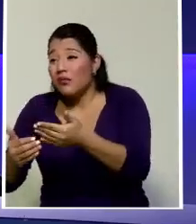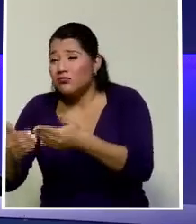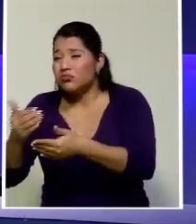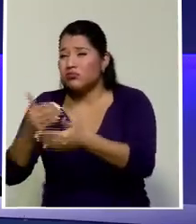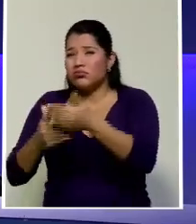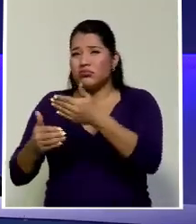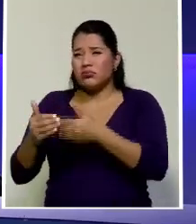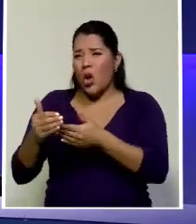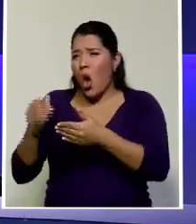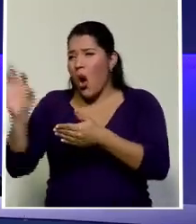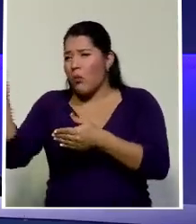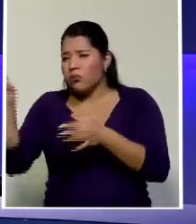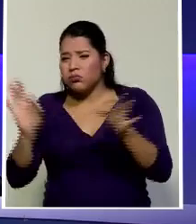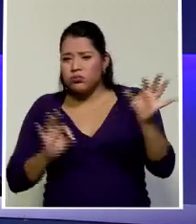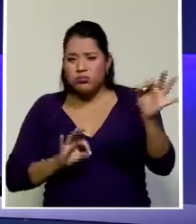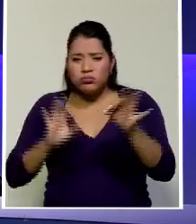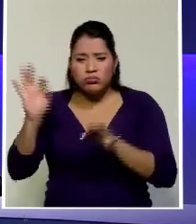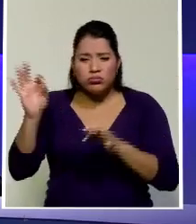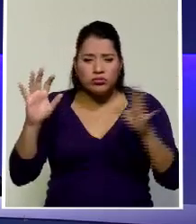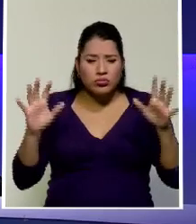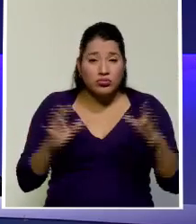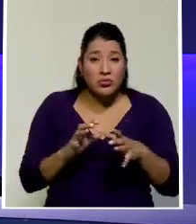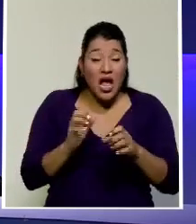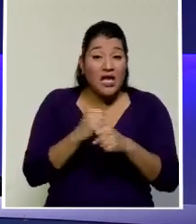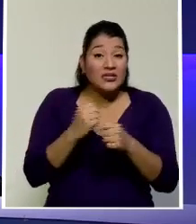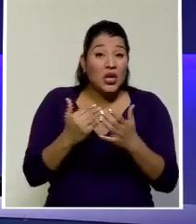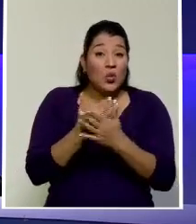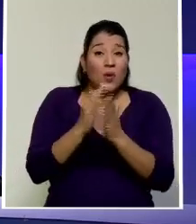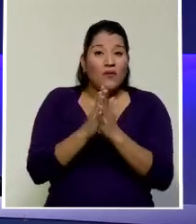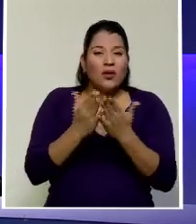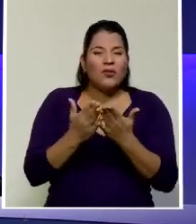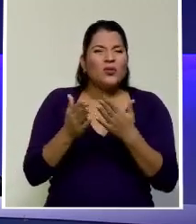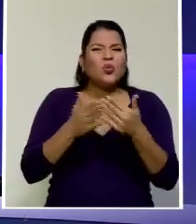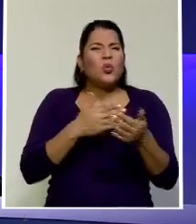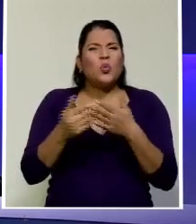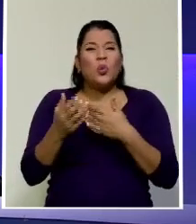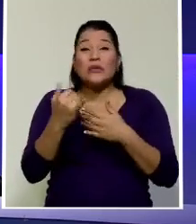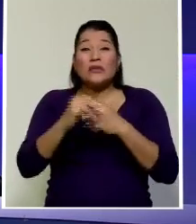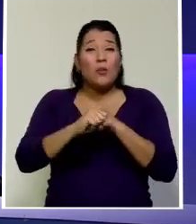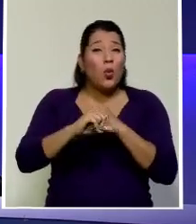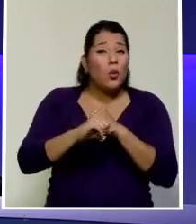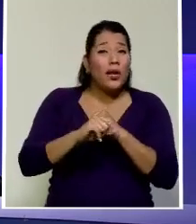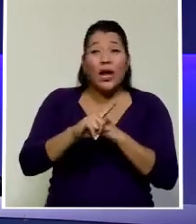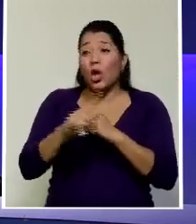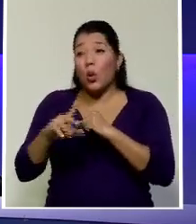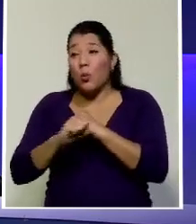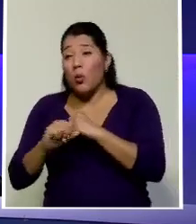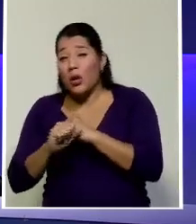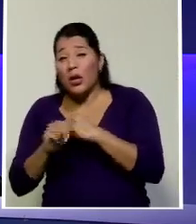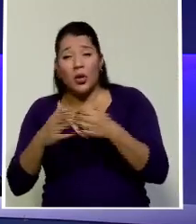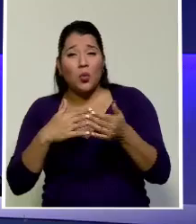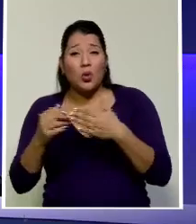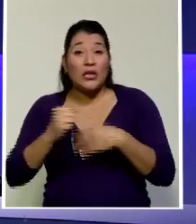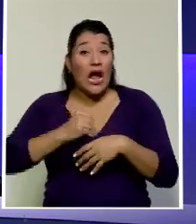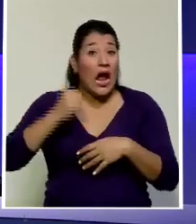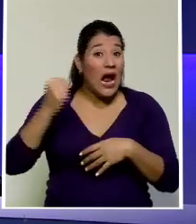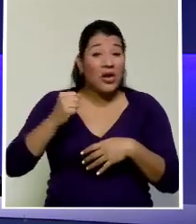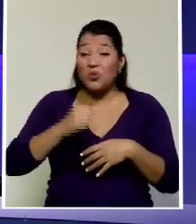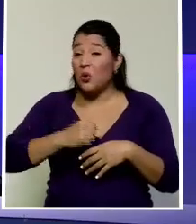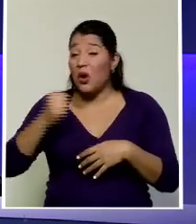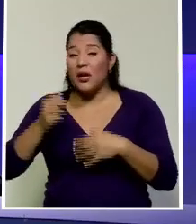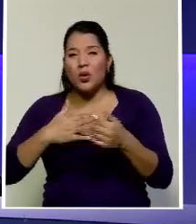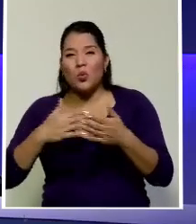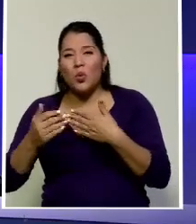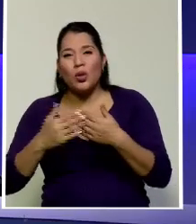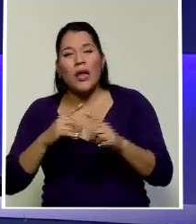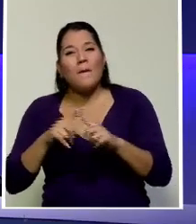con esos pedacitos para hacer otro universo. A final de cuentas eso no importa, si se publica o no, no importa, si ganas el premio no importa, la cosa es que vos tenés ese